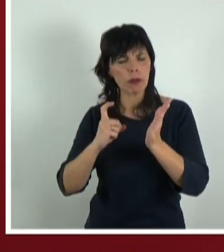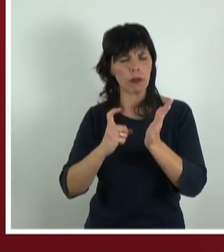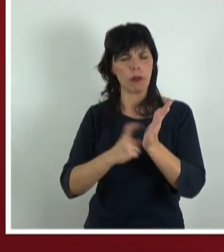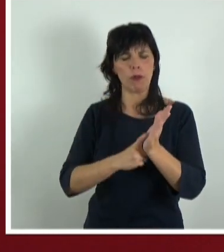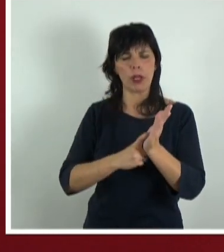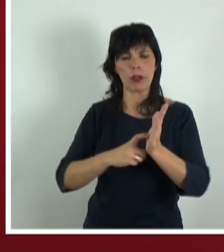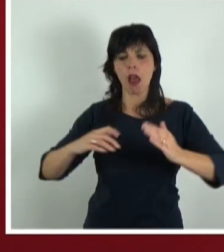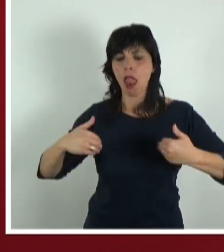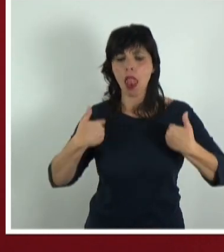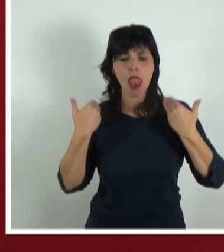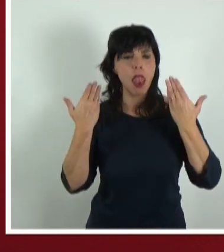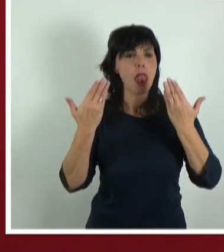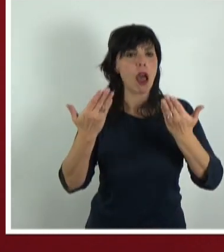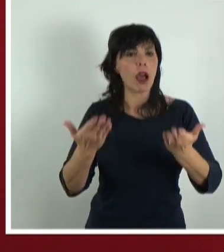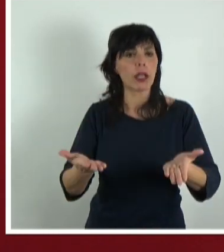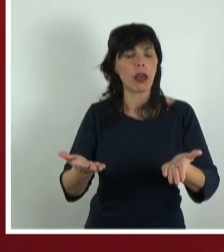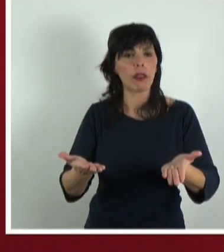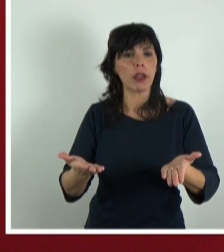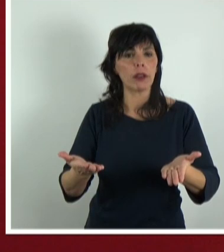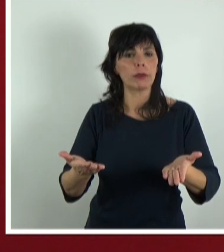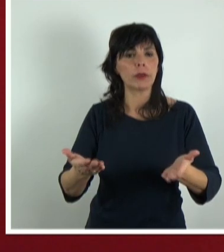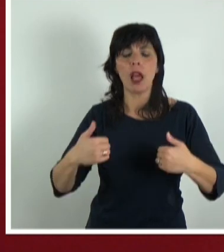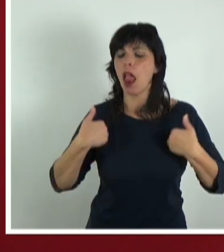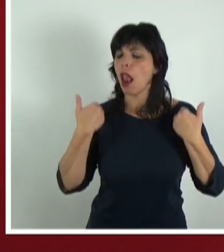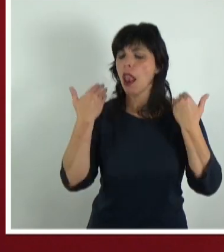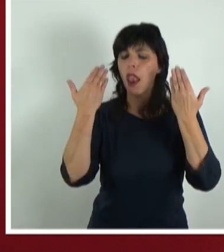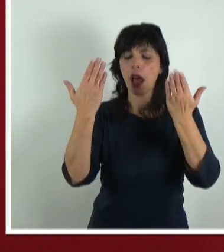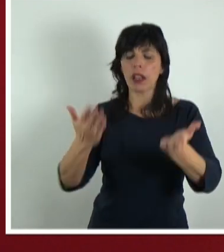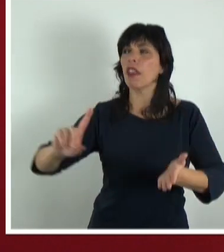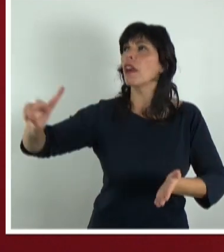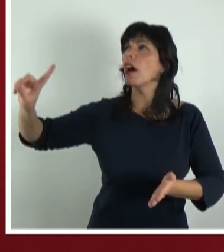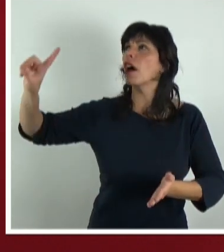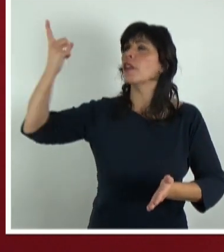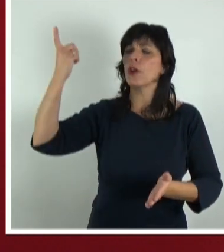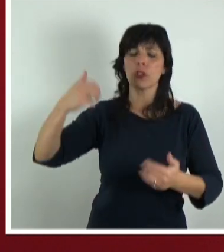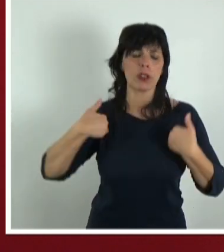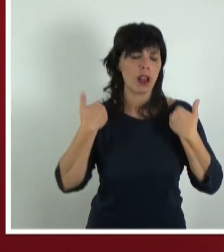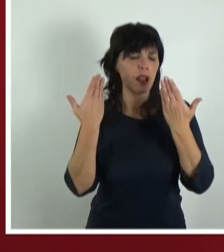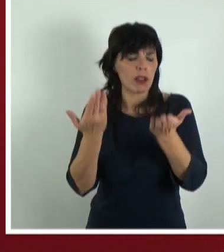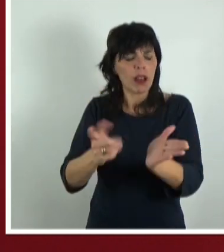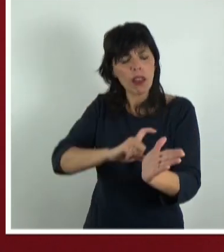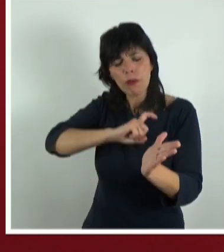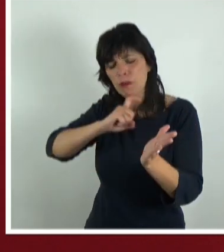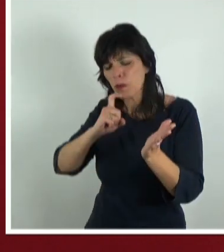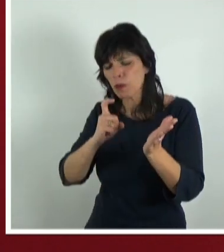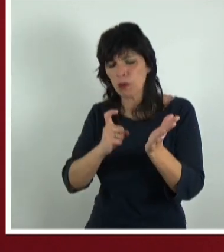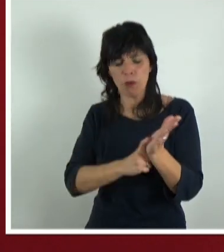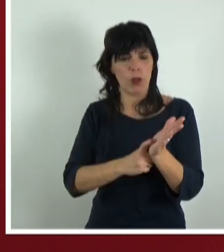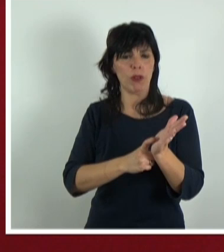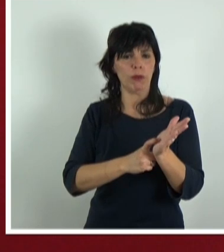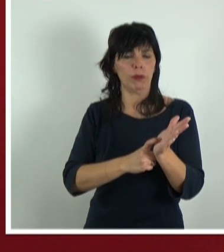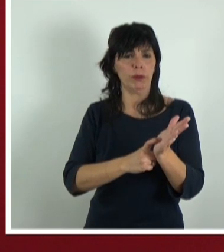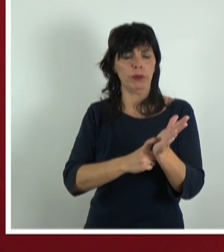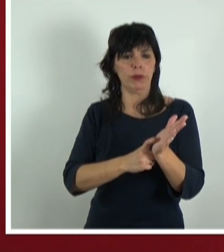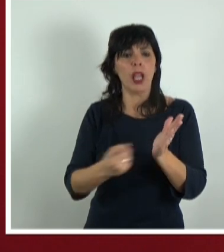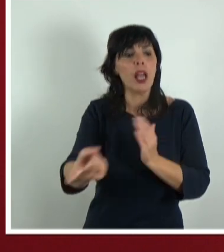la gracia, el Dios de toda gracia, el Dios de toda gracia, que